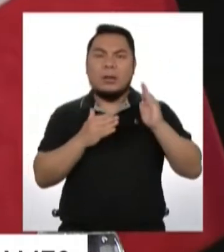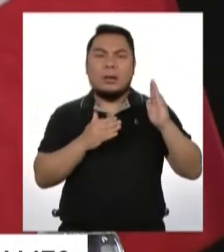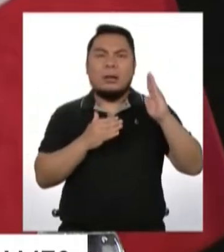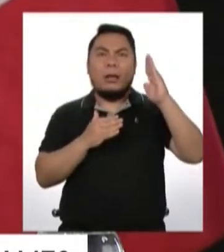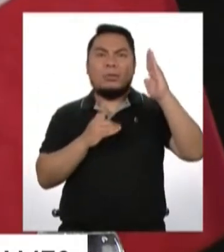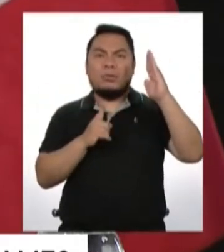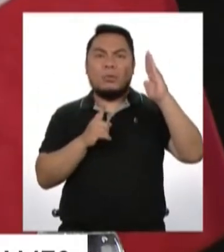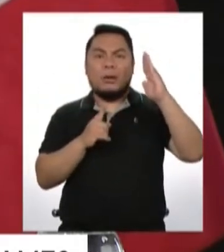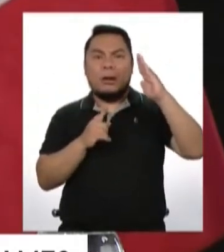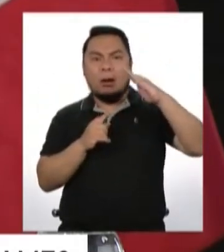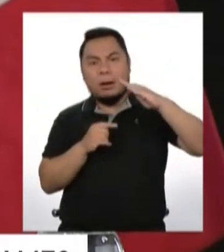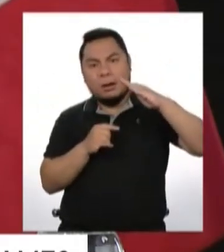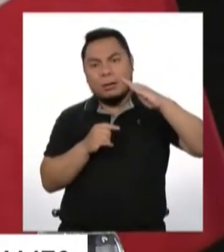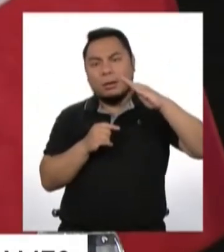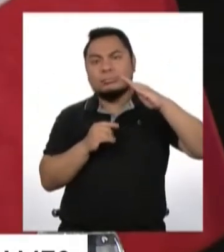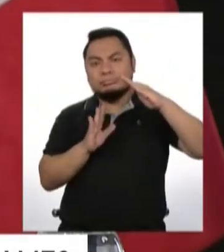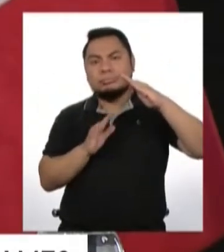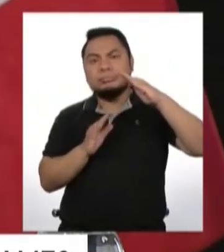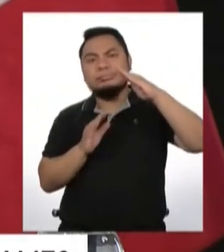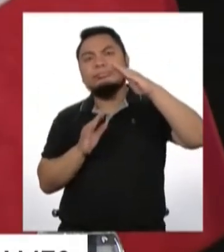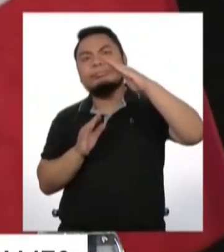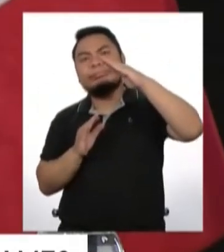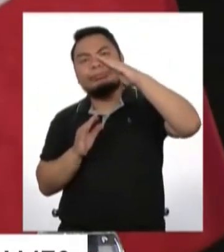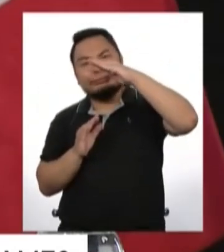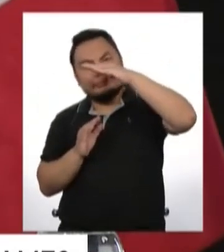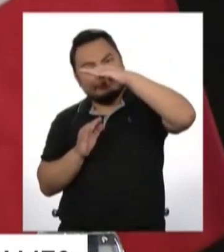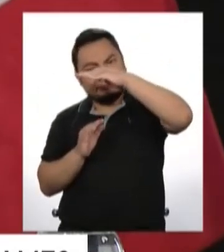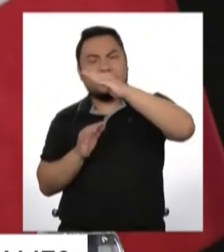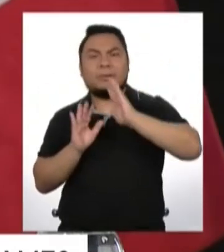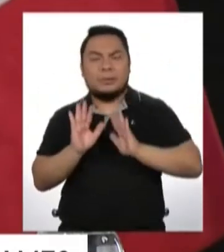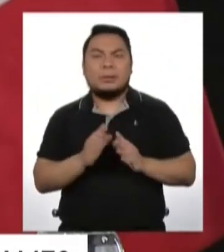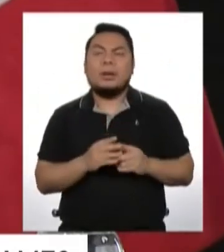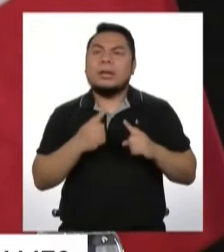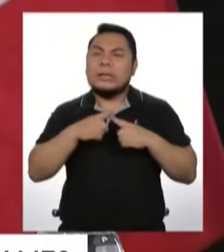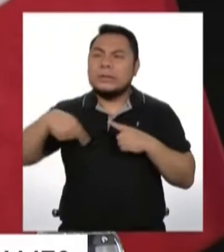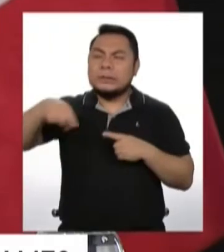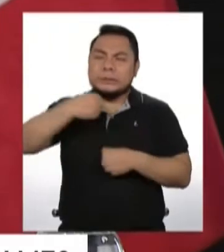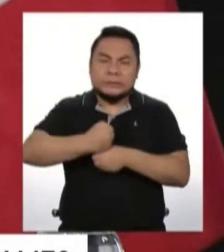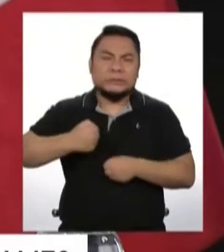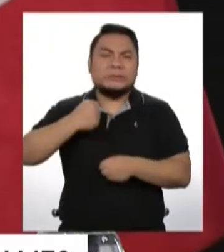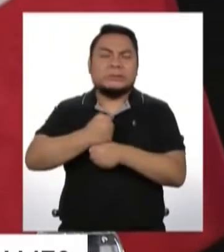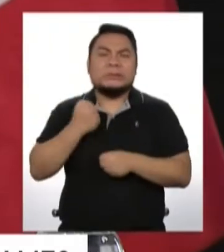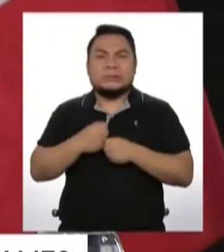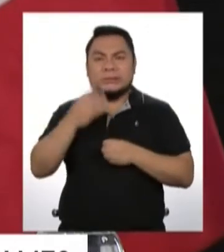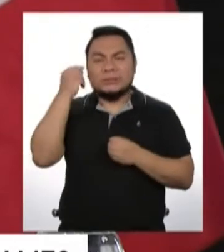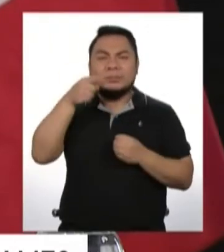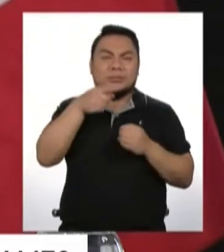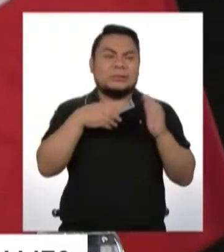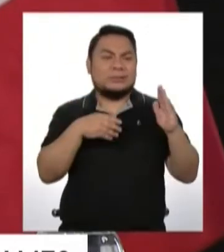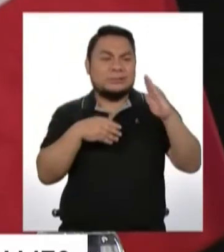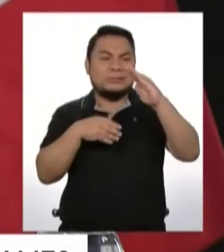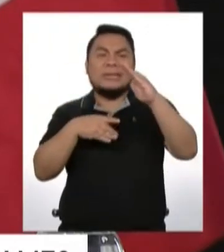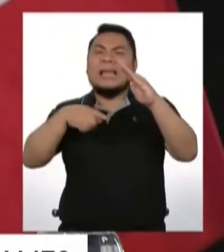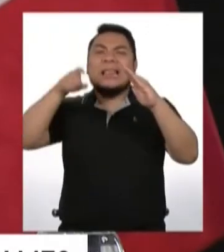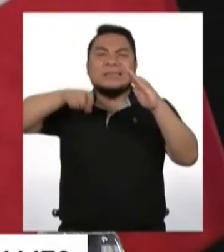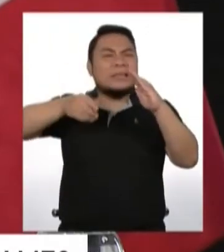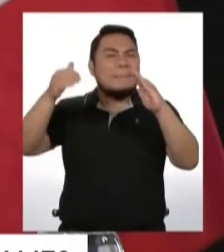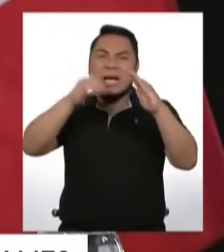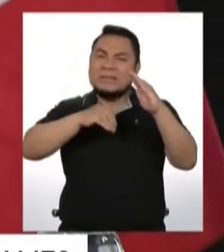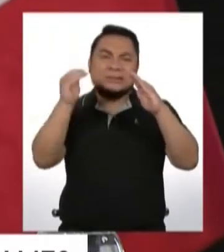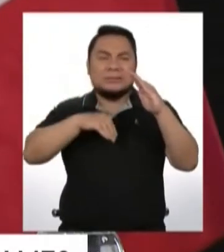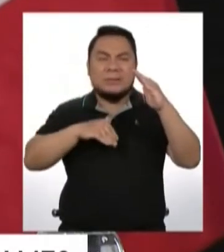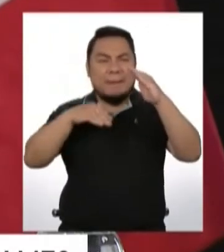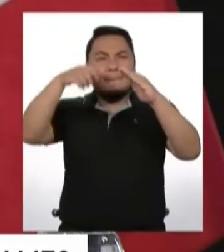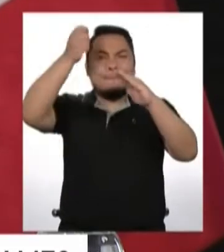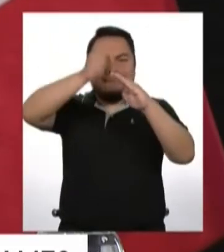tendríamos los mecanismos adecuados para responder la demanda y que le hemos aplanado esa curva, pero en esa curva que